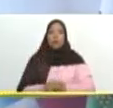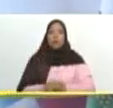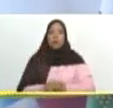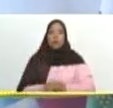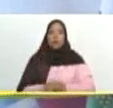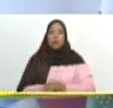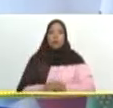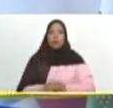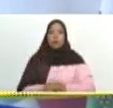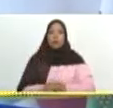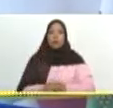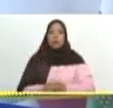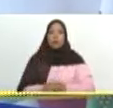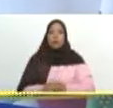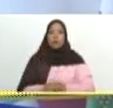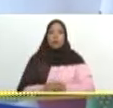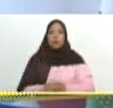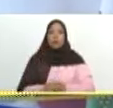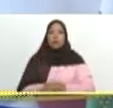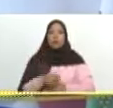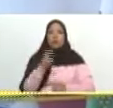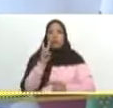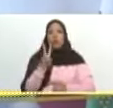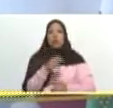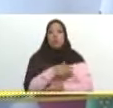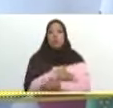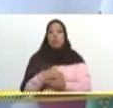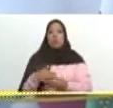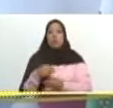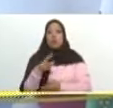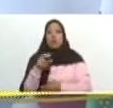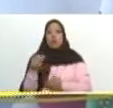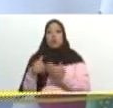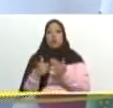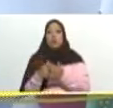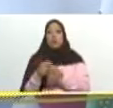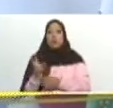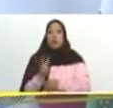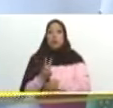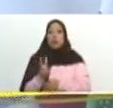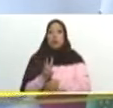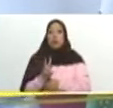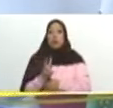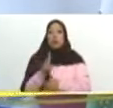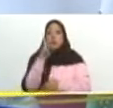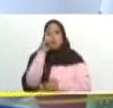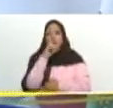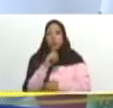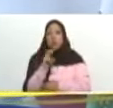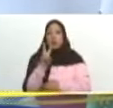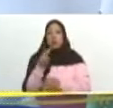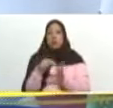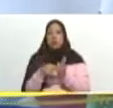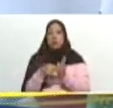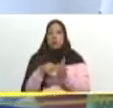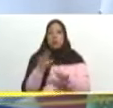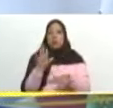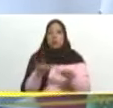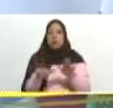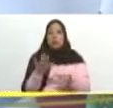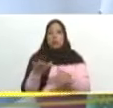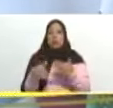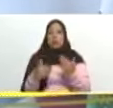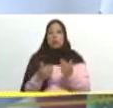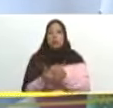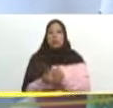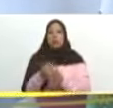Más o menos unos 2.300.000 venezolanos salieron desde el año 2015 hasta el